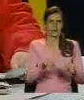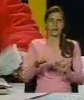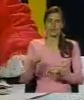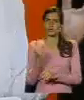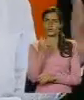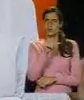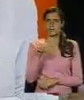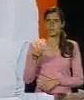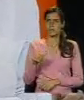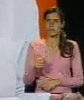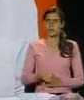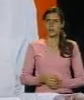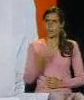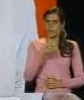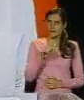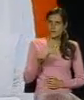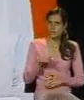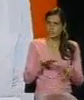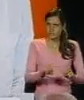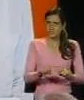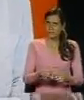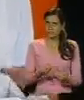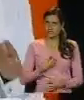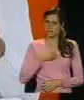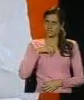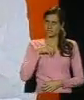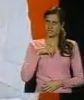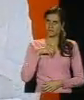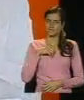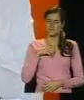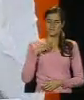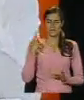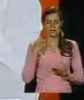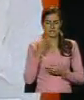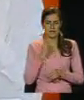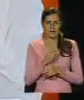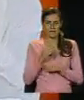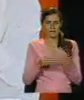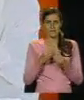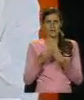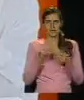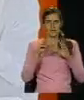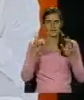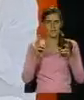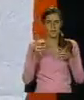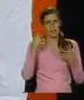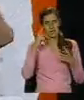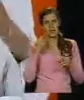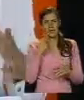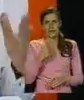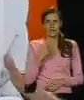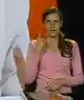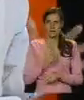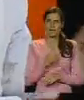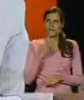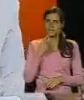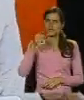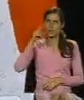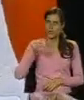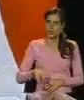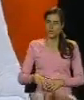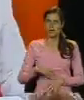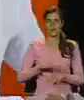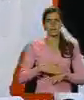semana? No vamos a poner a invadir en una semana. Esto tiene que ver con un punto que yo quiero así. Yo quiero insistir en eso y voy a insistir todos los días.